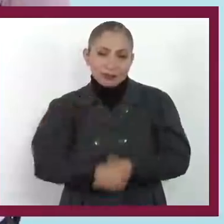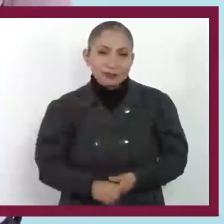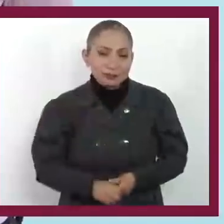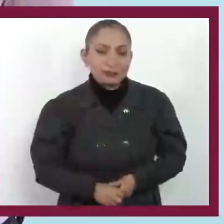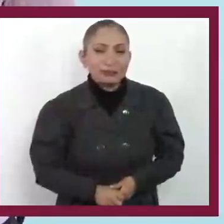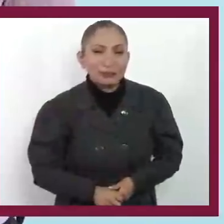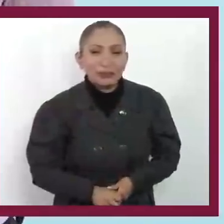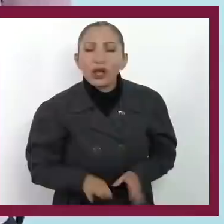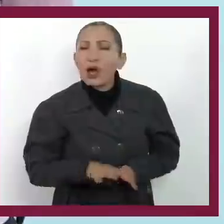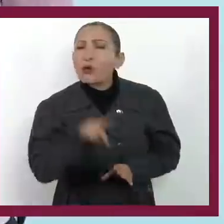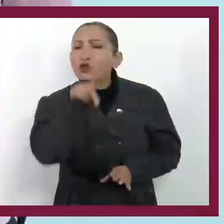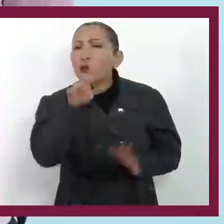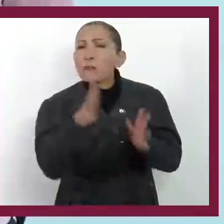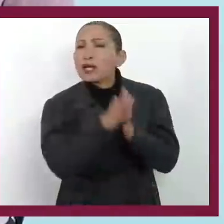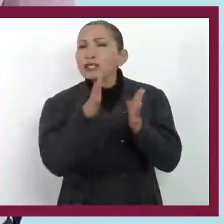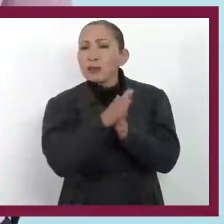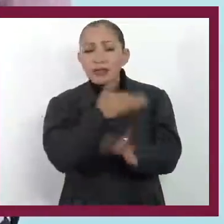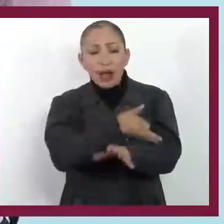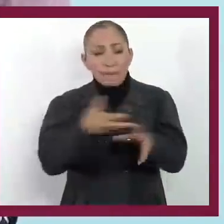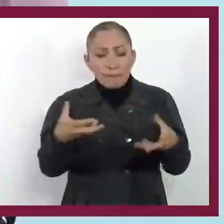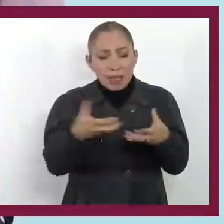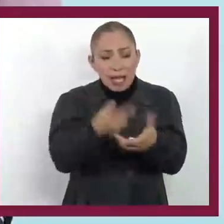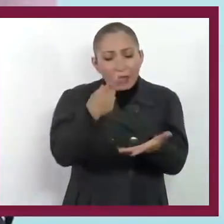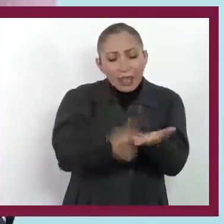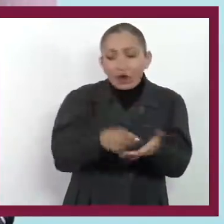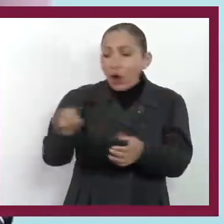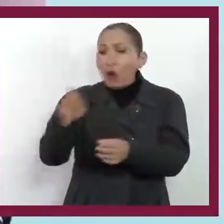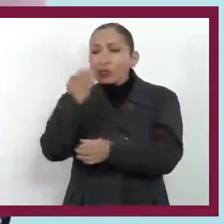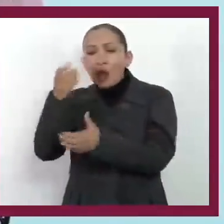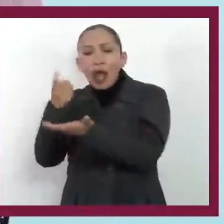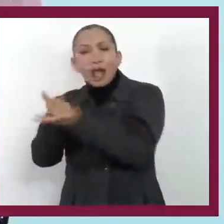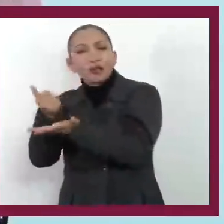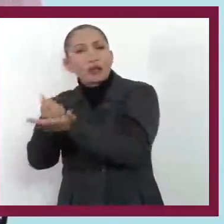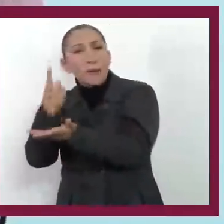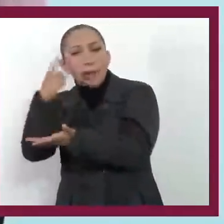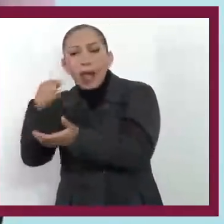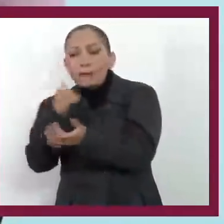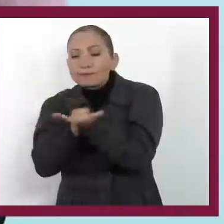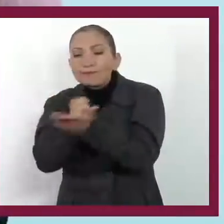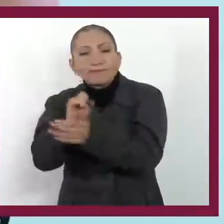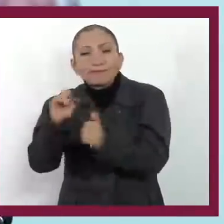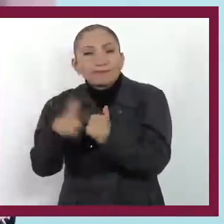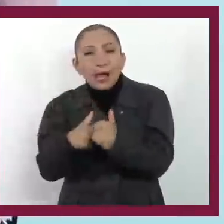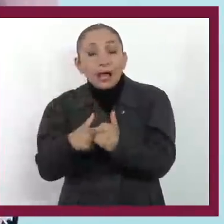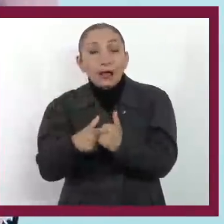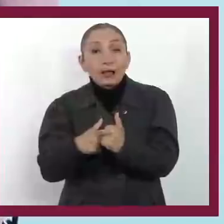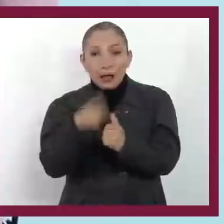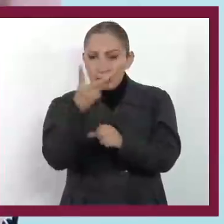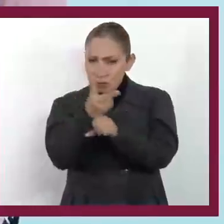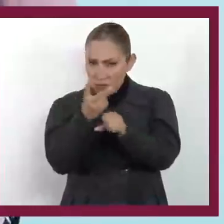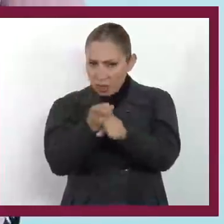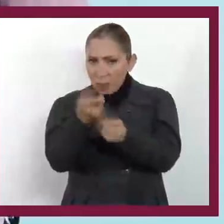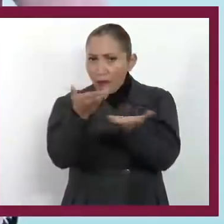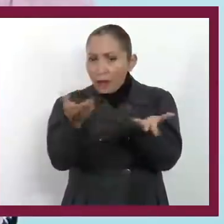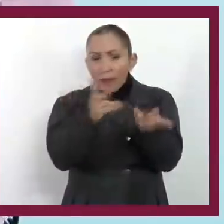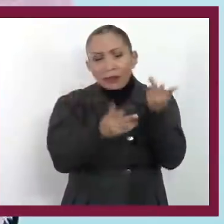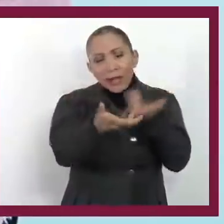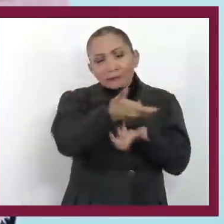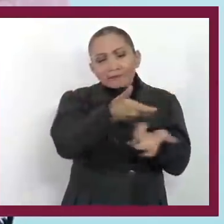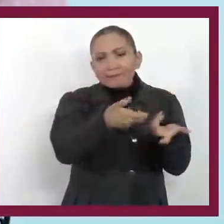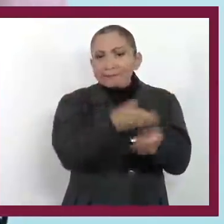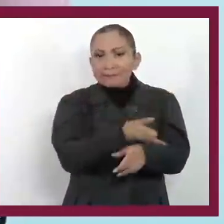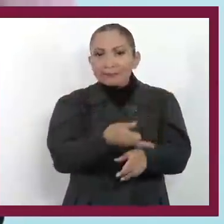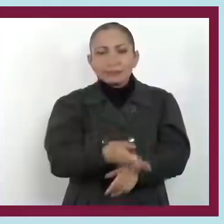qué manera participan con su familia y en su escuela en las acciones ciudadanas? Las y los invitamos a platicarlo con